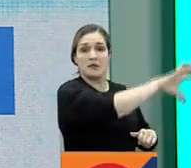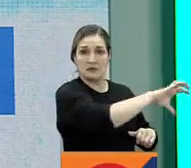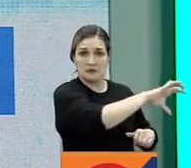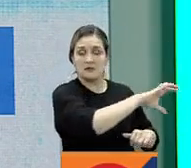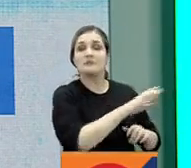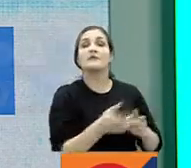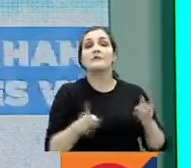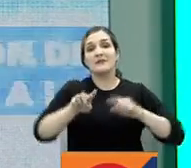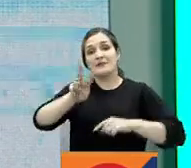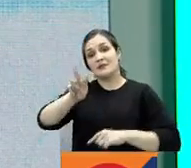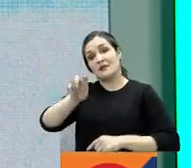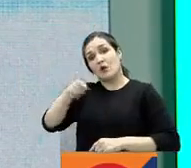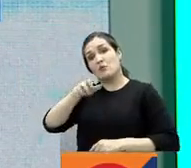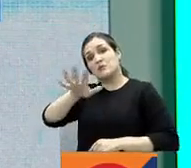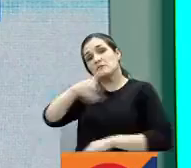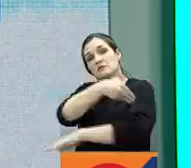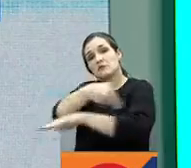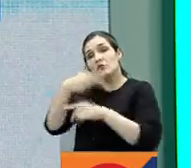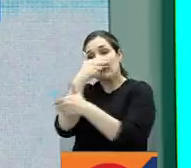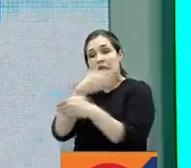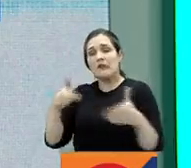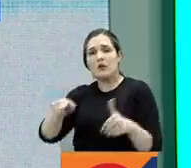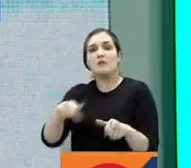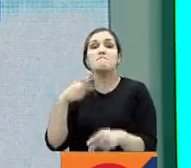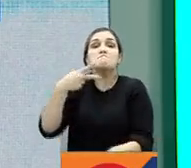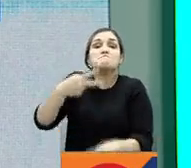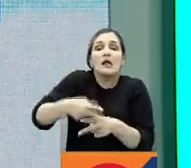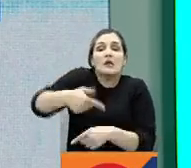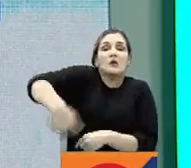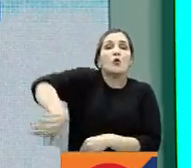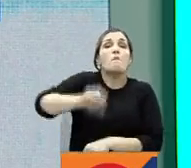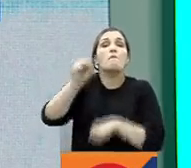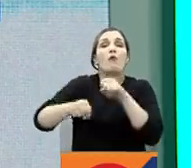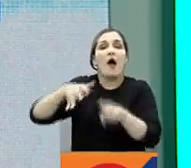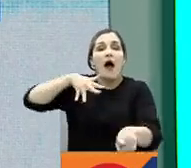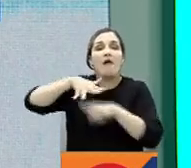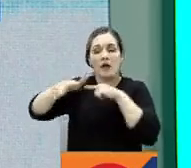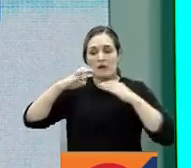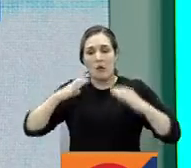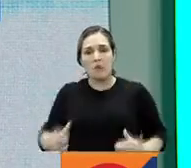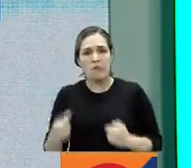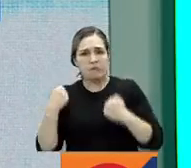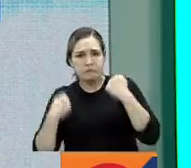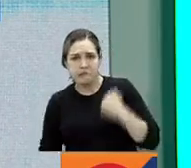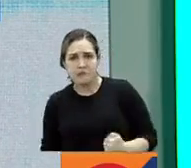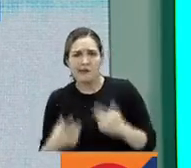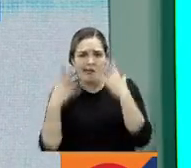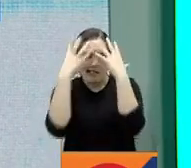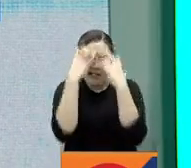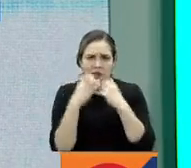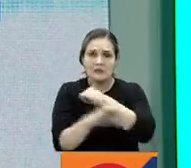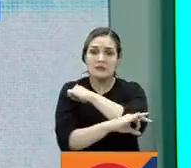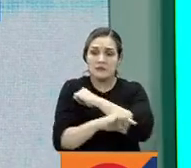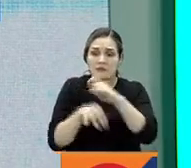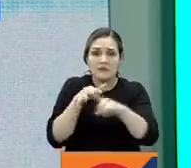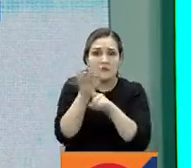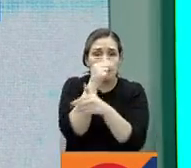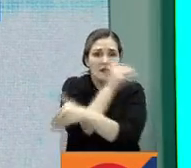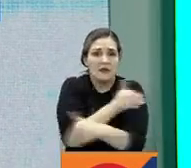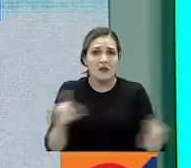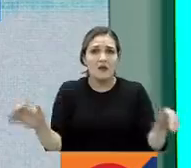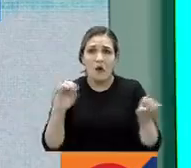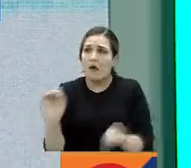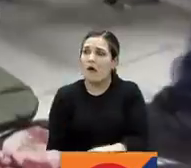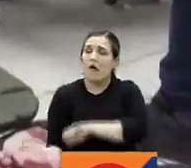7,5 millones de ellos corren grave peligro de sufrir daños físicos, angustia emocional grave y